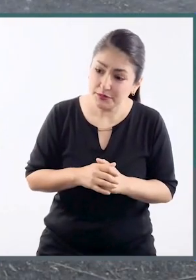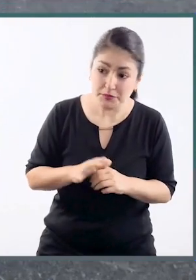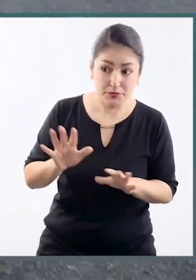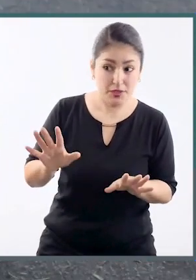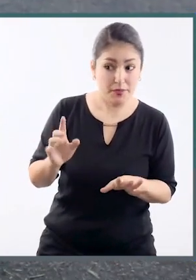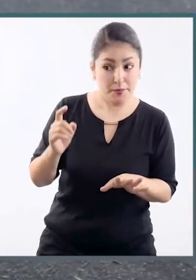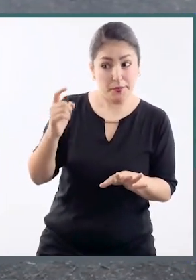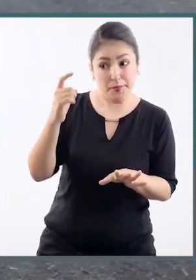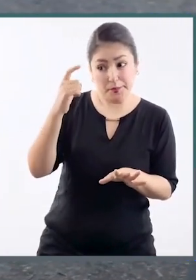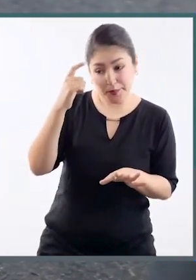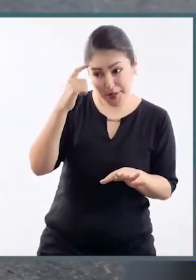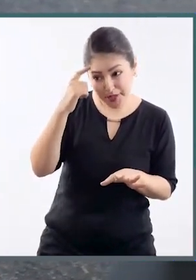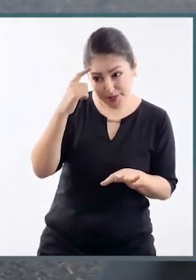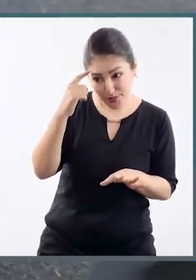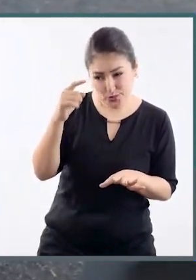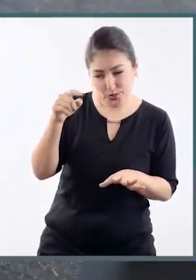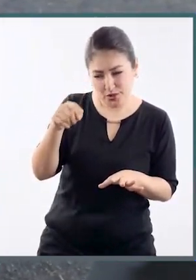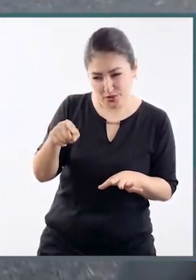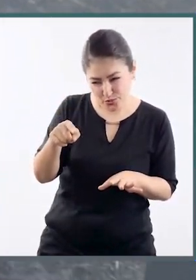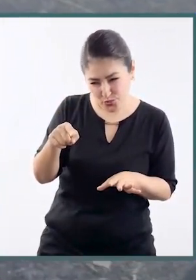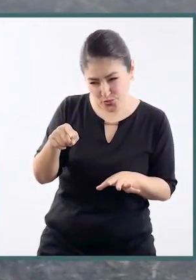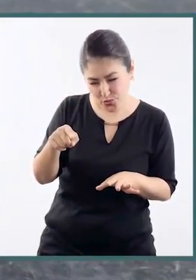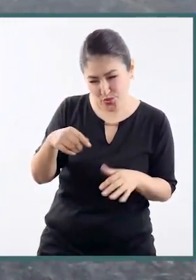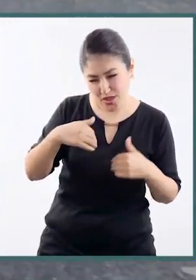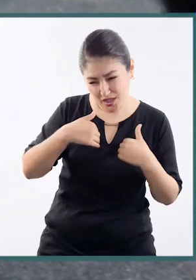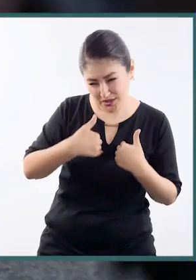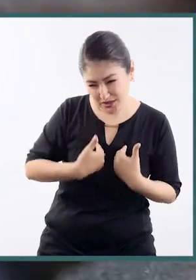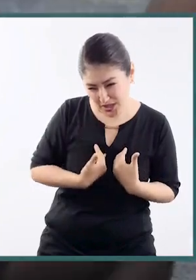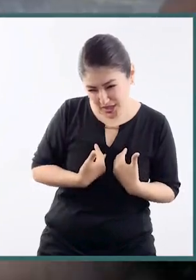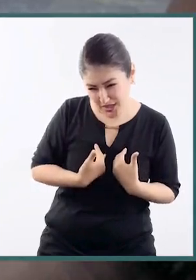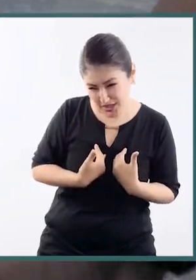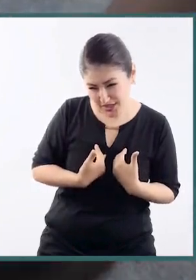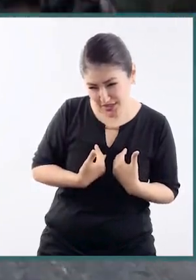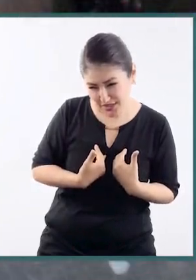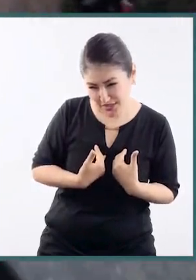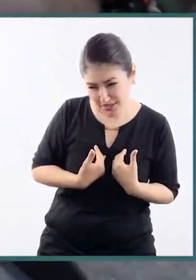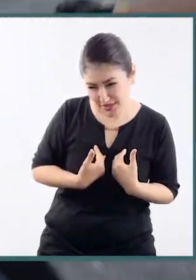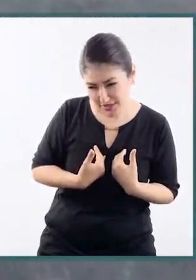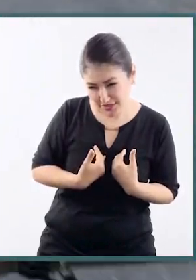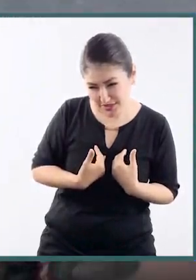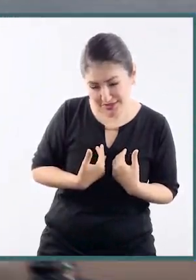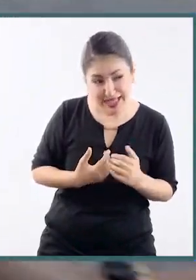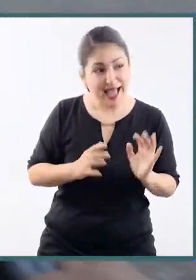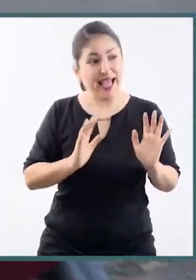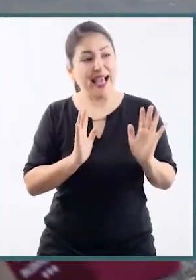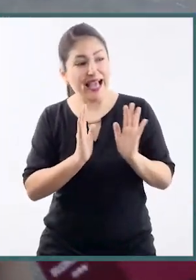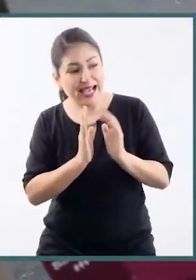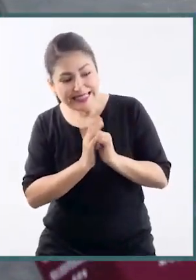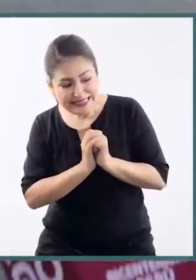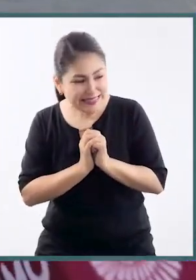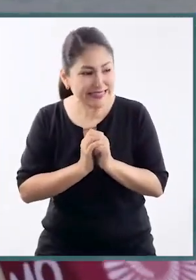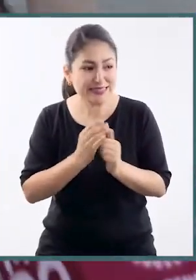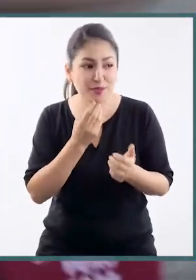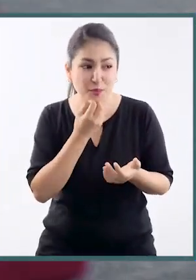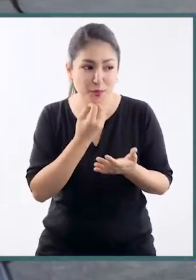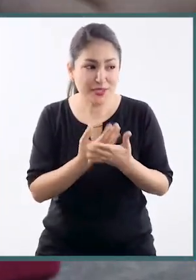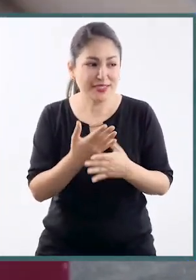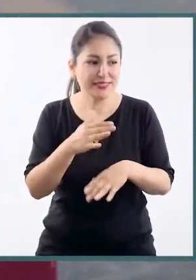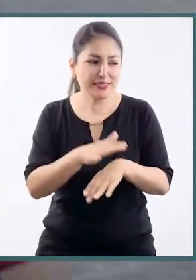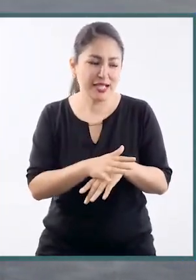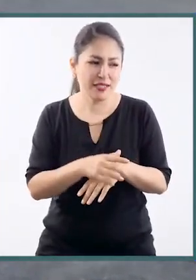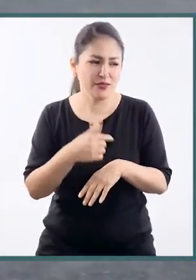Me imagino que estás ahí por cansada. Ay, buenas tardes.